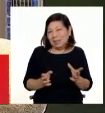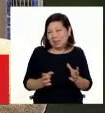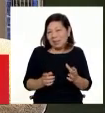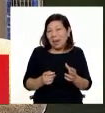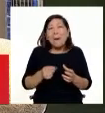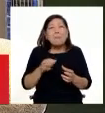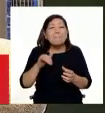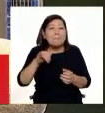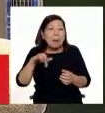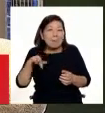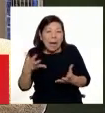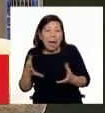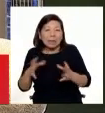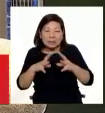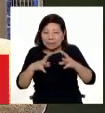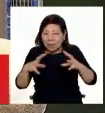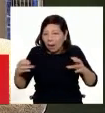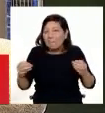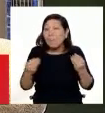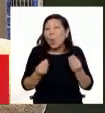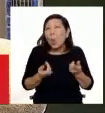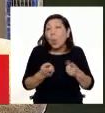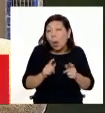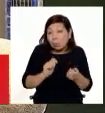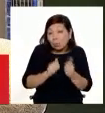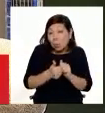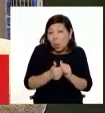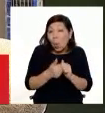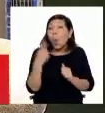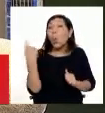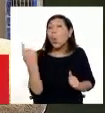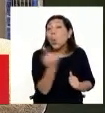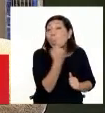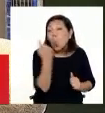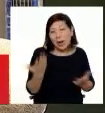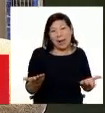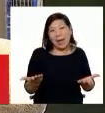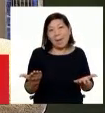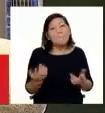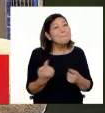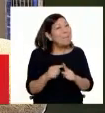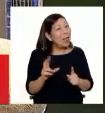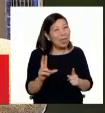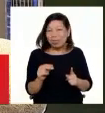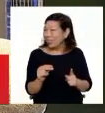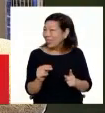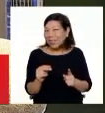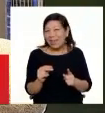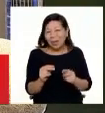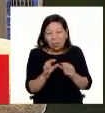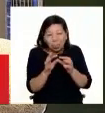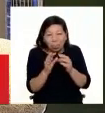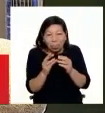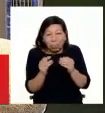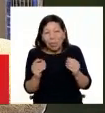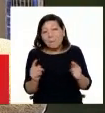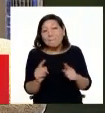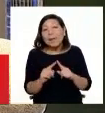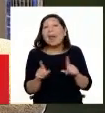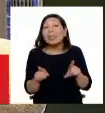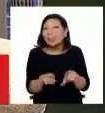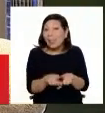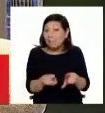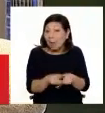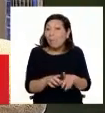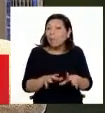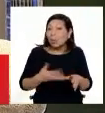porciones de las papayas, la sandía. ¿Por qué? Porque cuando las convertimos en jugo, esas frutas no solamente pierden la fibra que tiene, sino